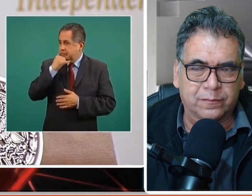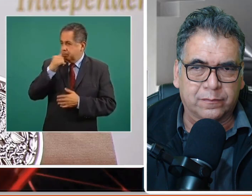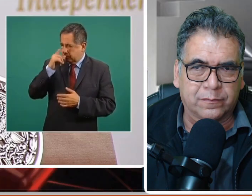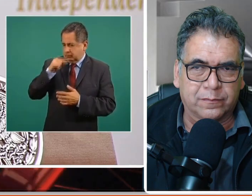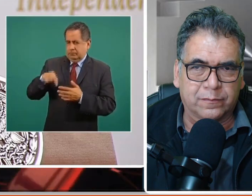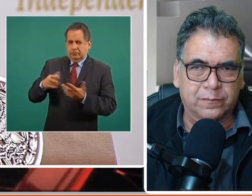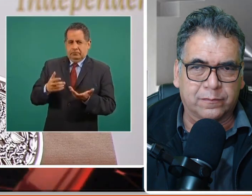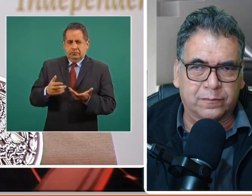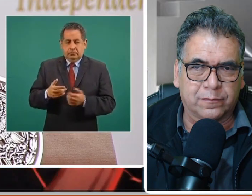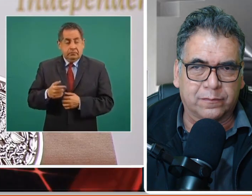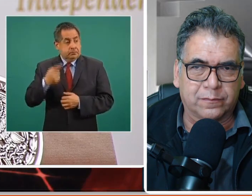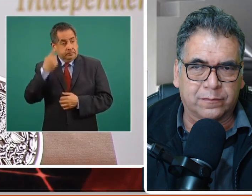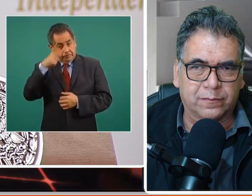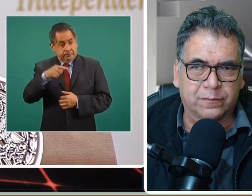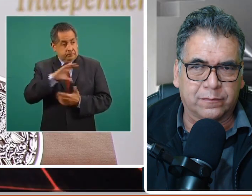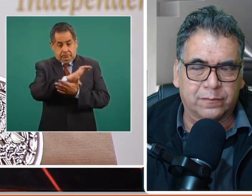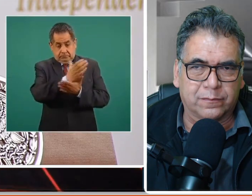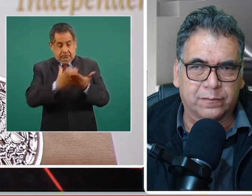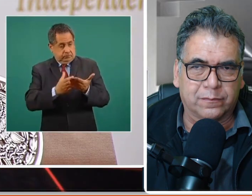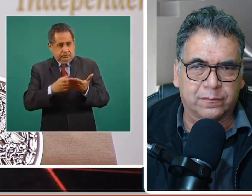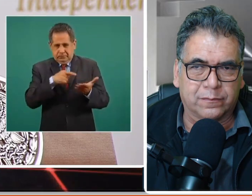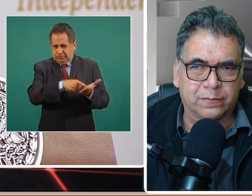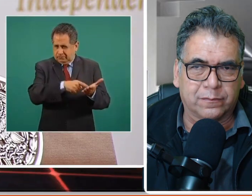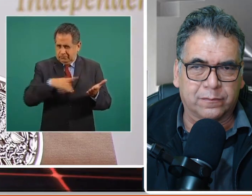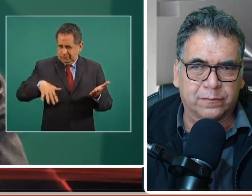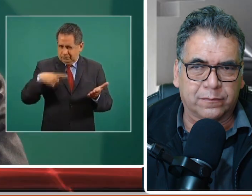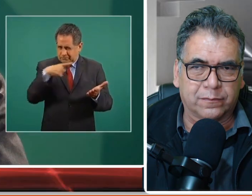Resulta que para cumplir con el contrato